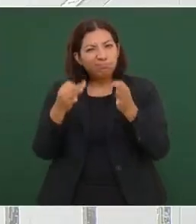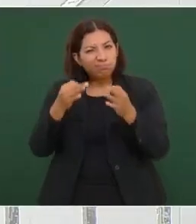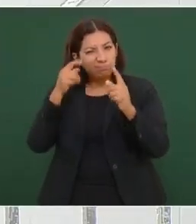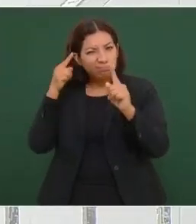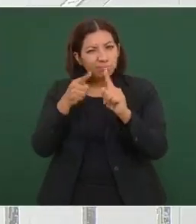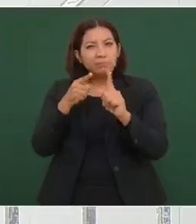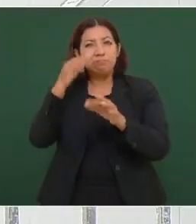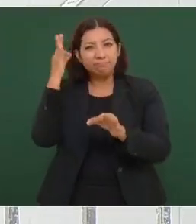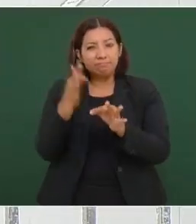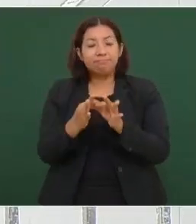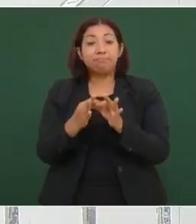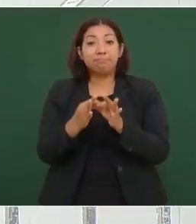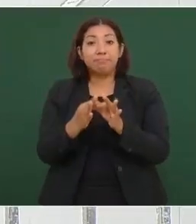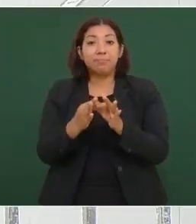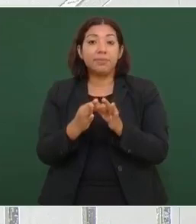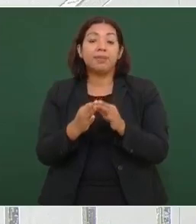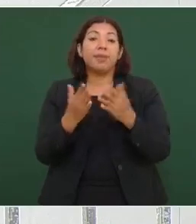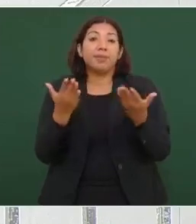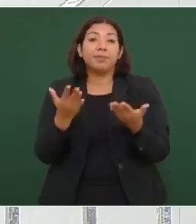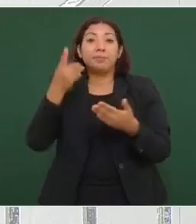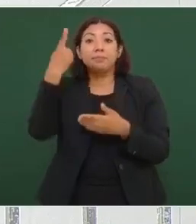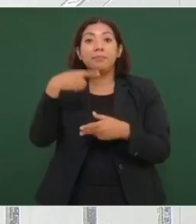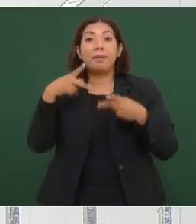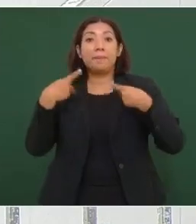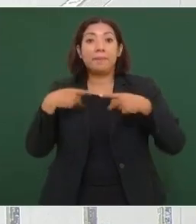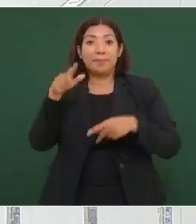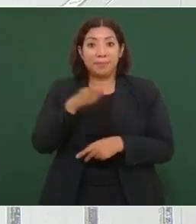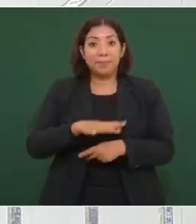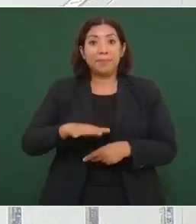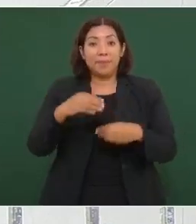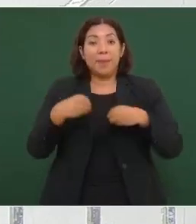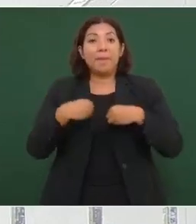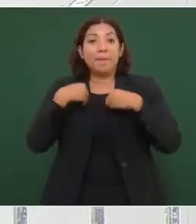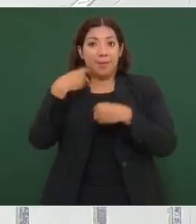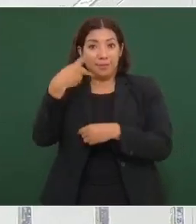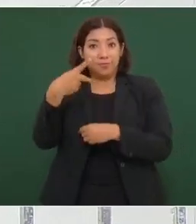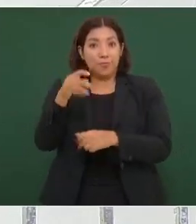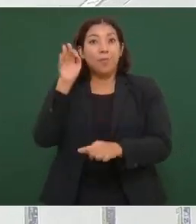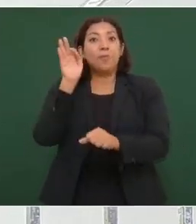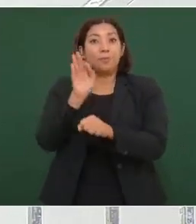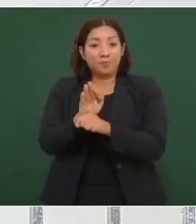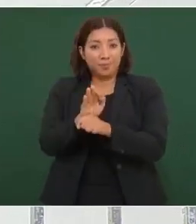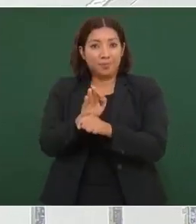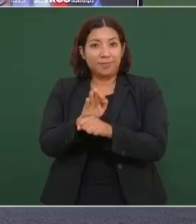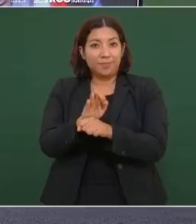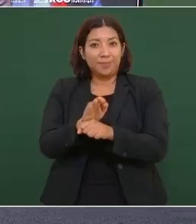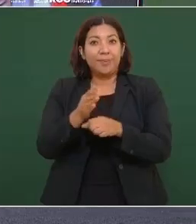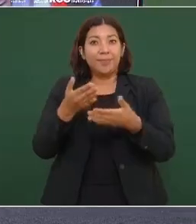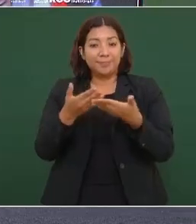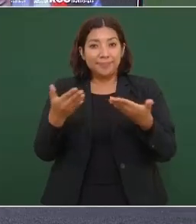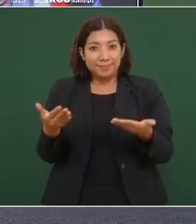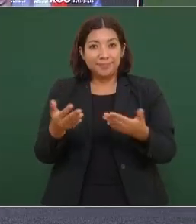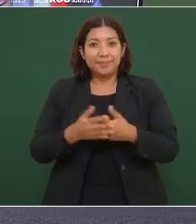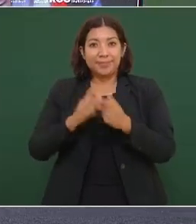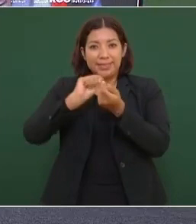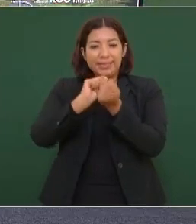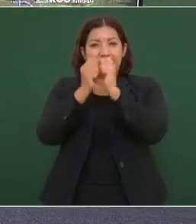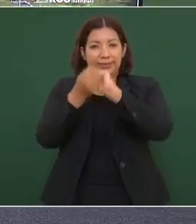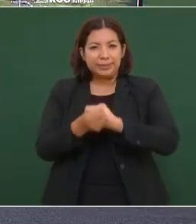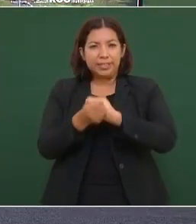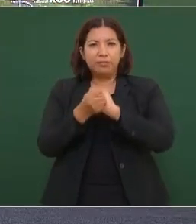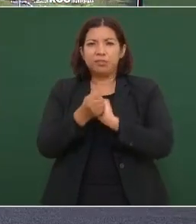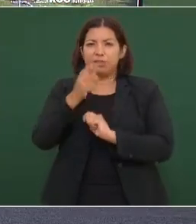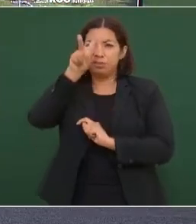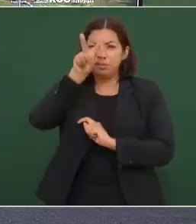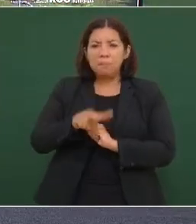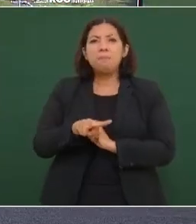realidad y que surgen para mejorar la calidad de vida de los seres humanos. Hoy es una realidad con esta visión de una transformación profunda y